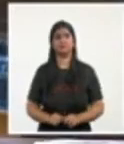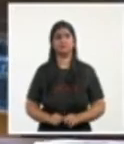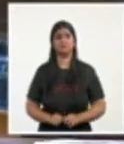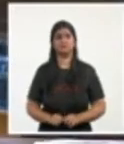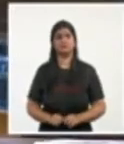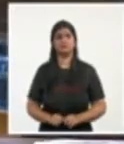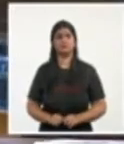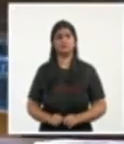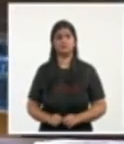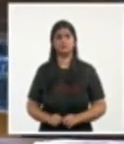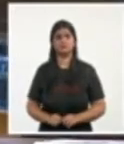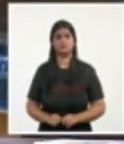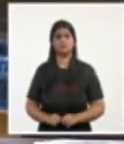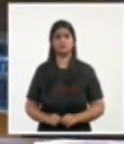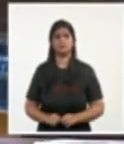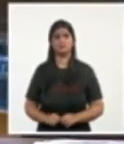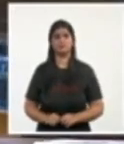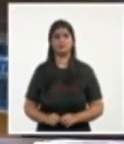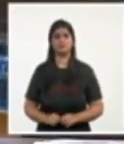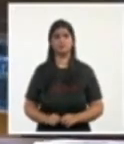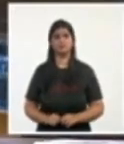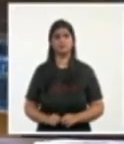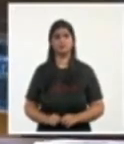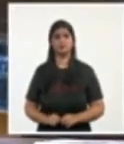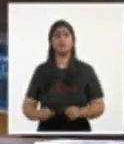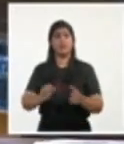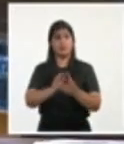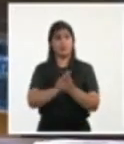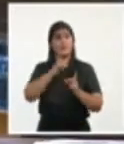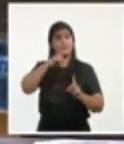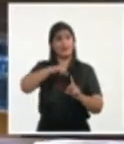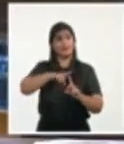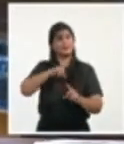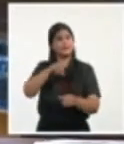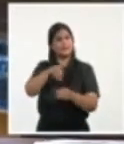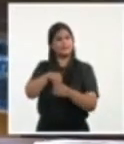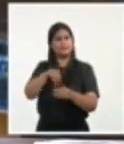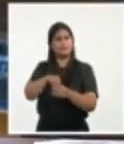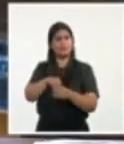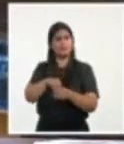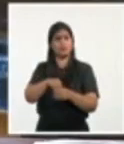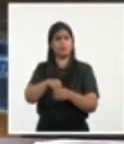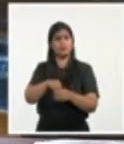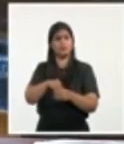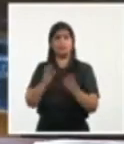lo que no nos debe pasar en el sentido de lograr contener la transmisión por lo que representa